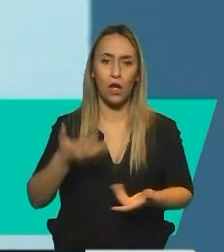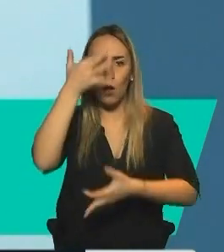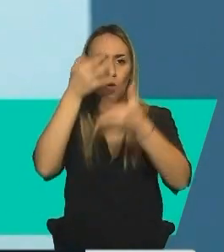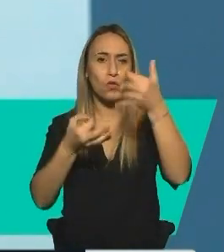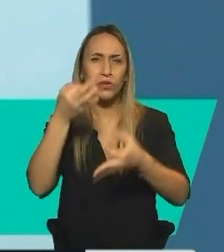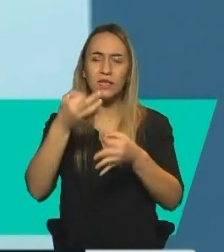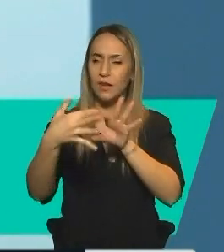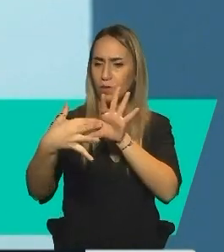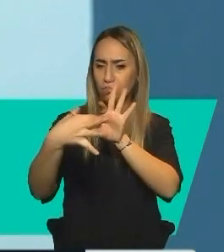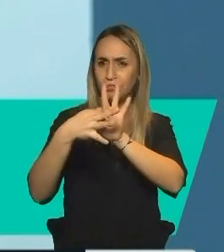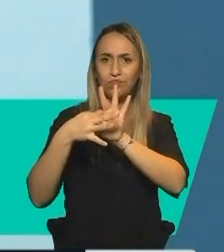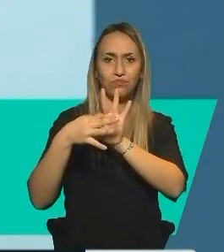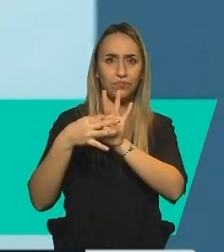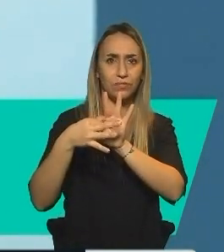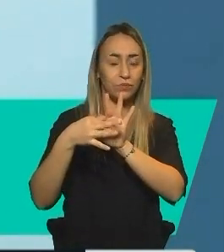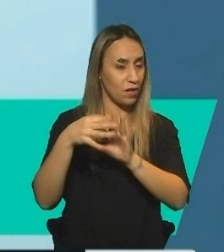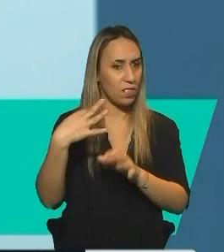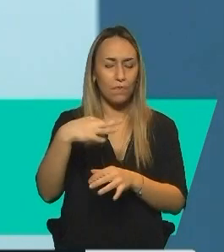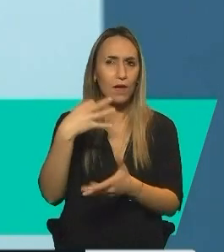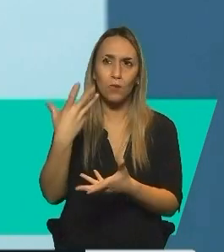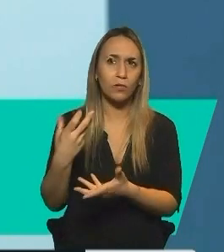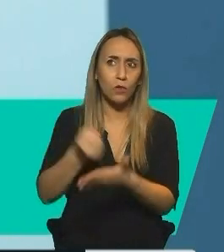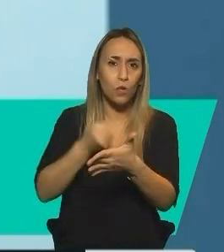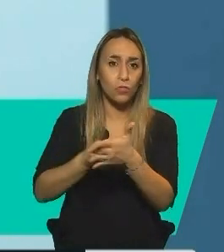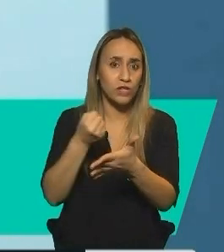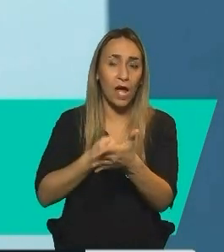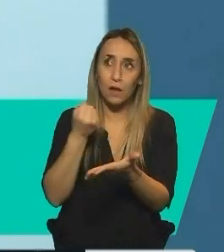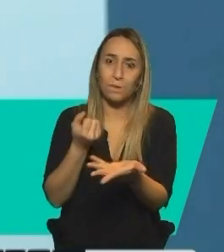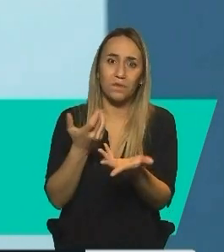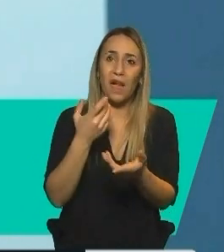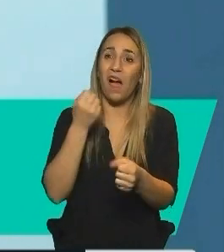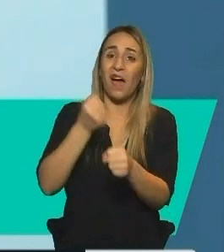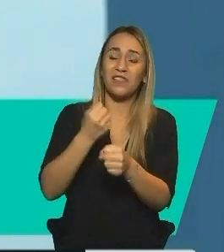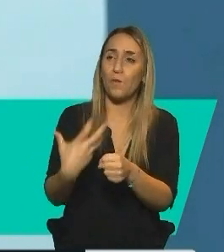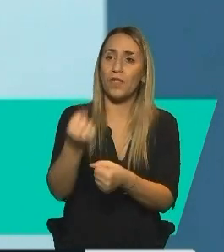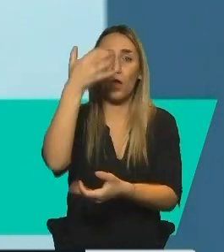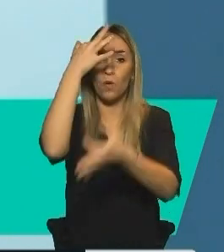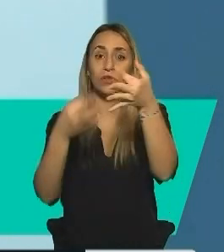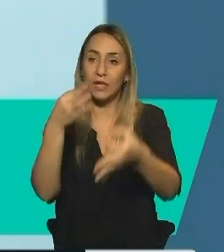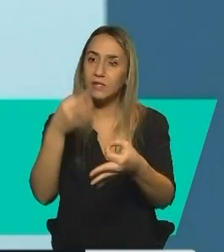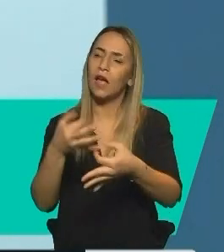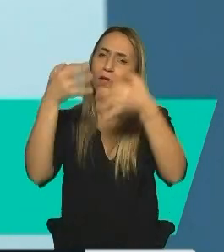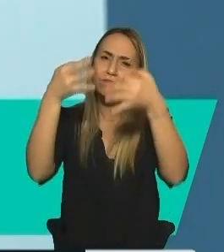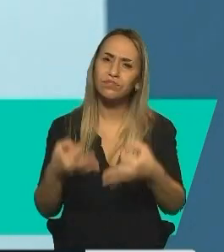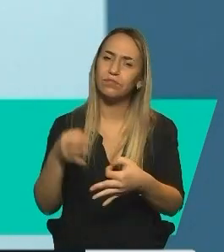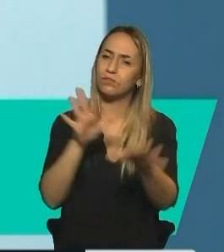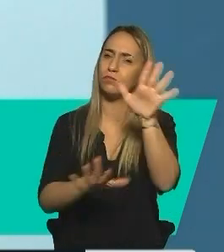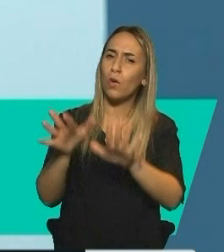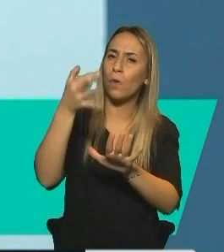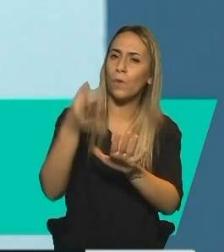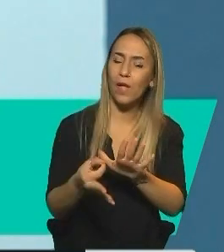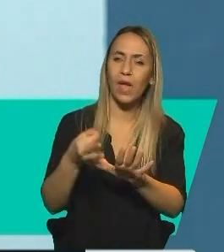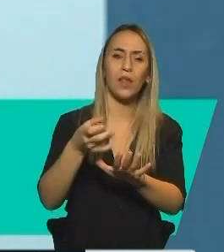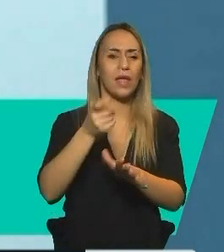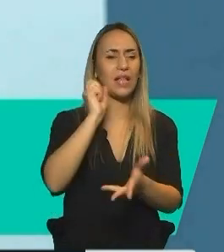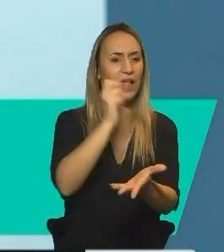que los crímenes son juzgados y que no hay impunidad. Y estoy convencido de que si toda la sociedad